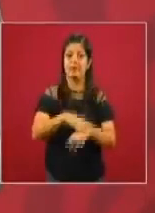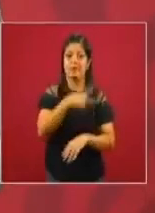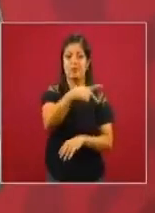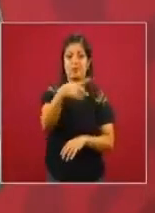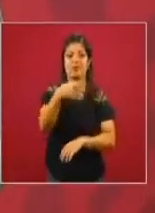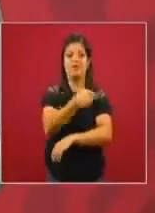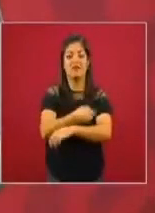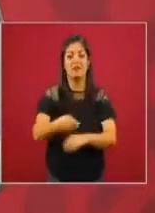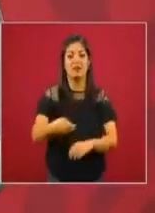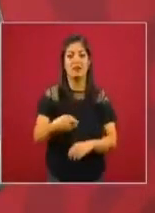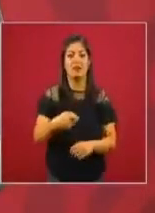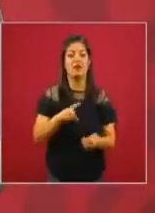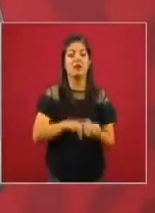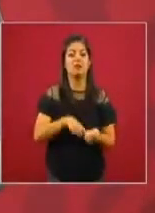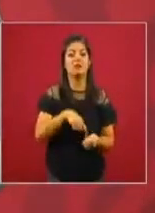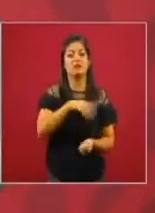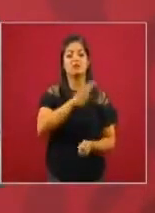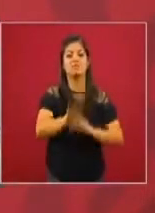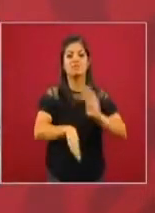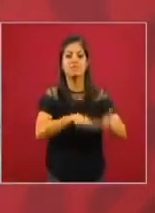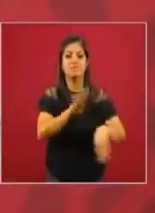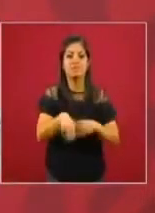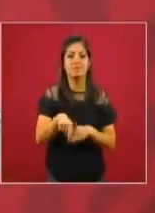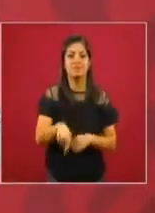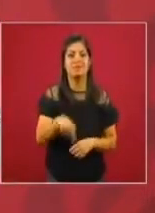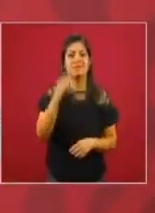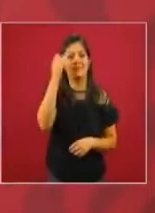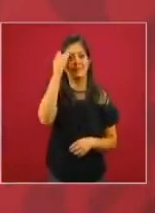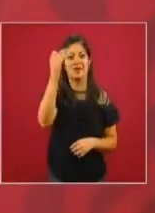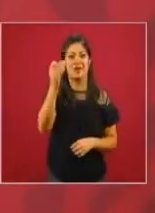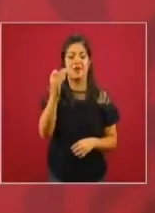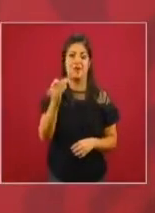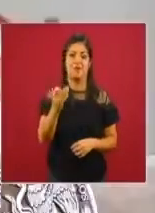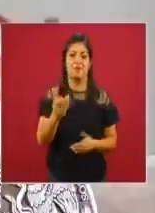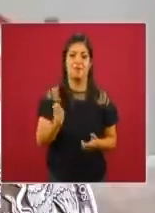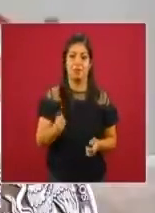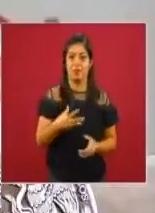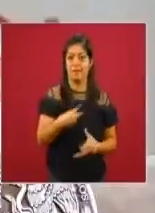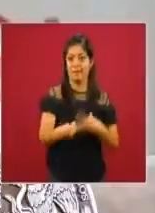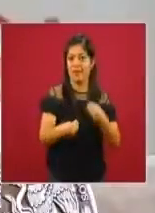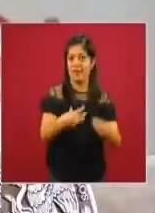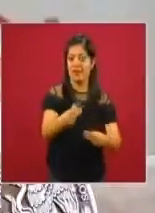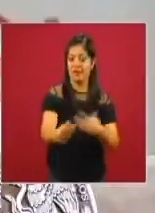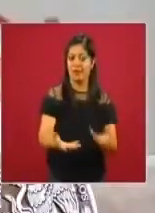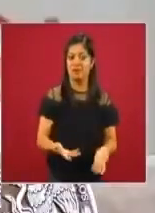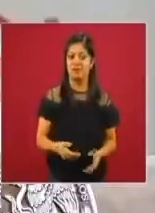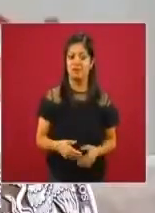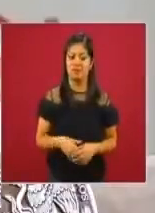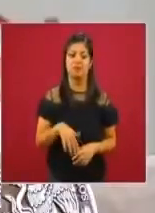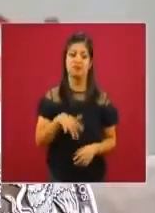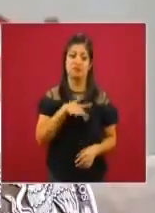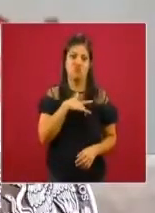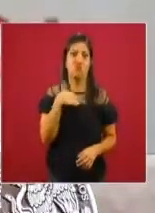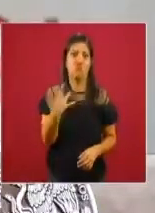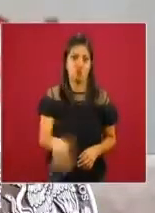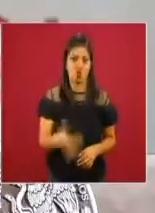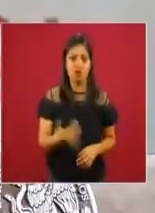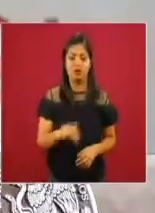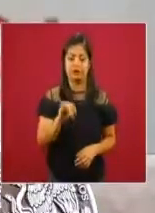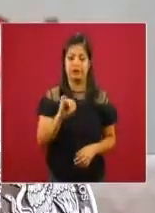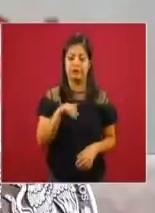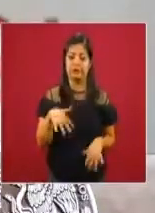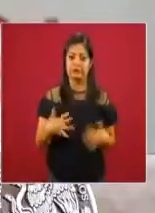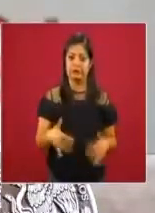como su discurso es electoral, es de campaña permanente, no cabe, es excluyente un